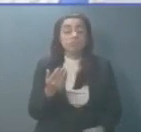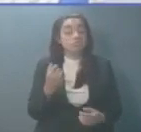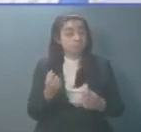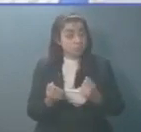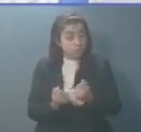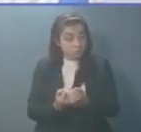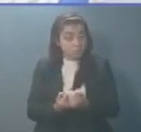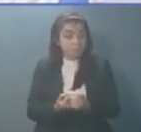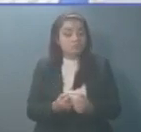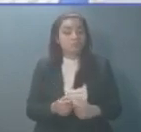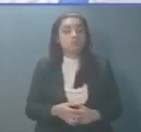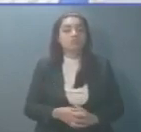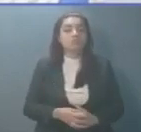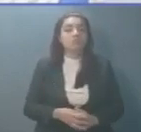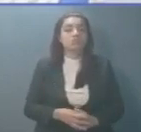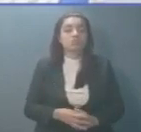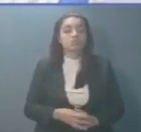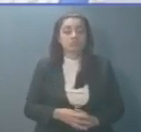merecen.